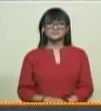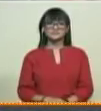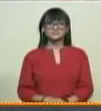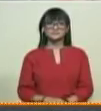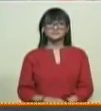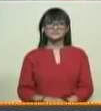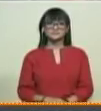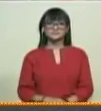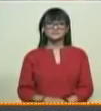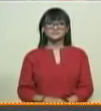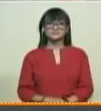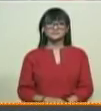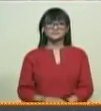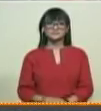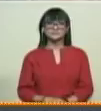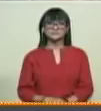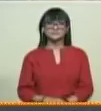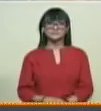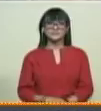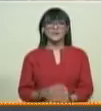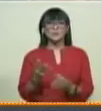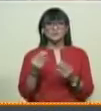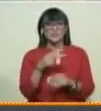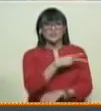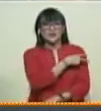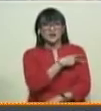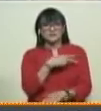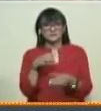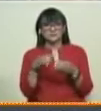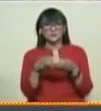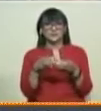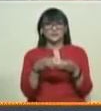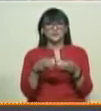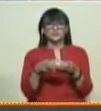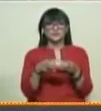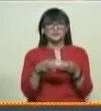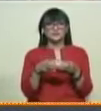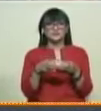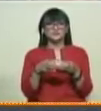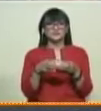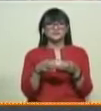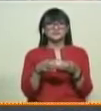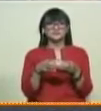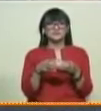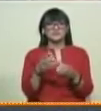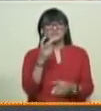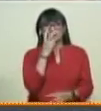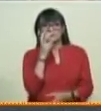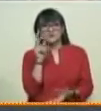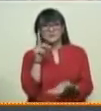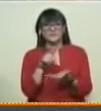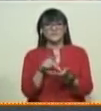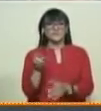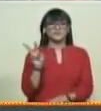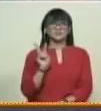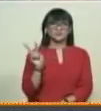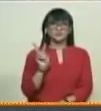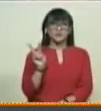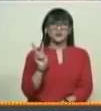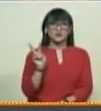yaptı. Y muchas delegaciones comitivas de Turquía visitaron Venezuela